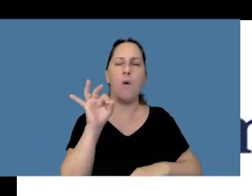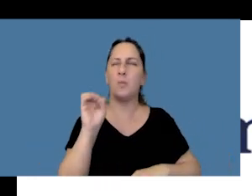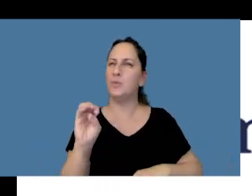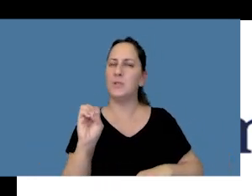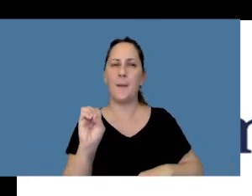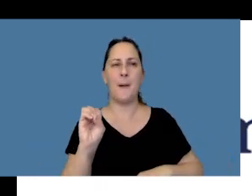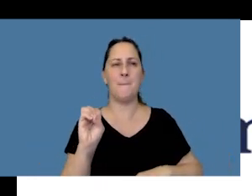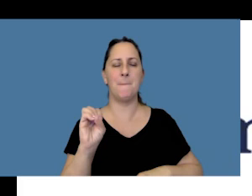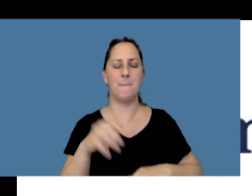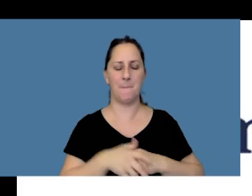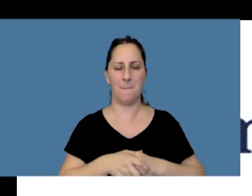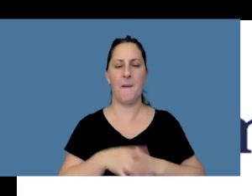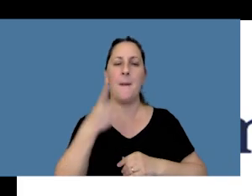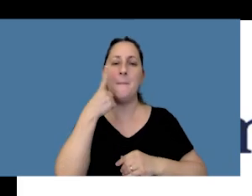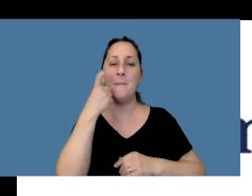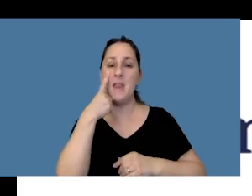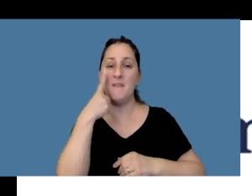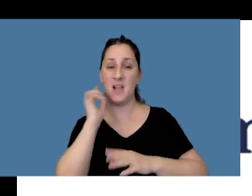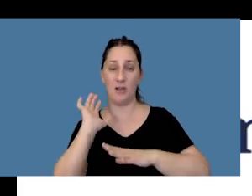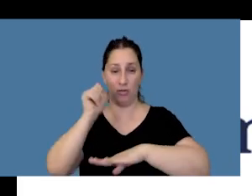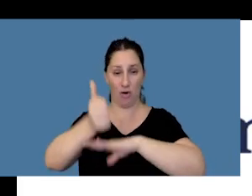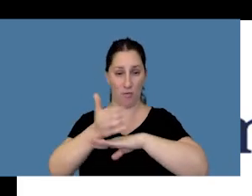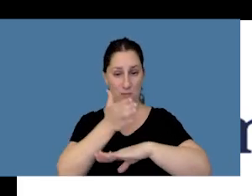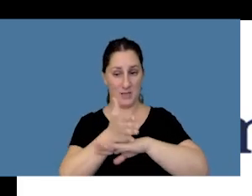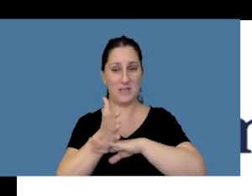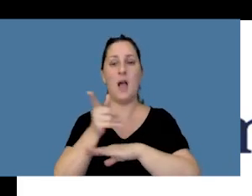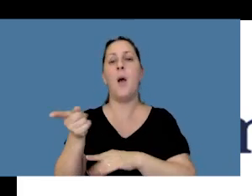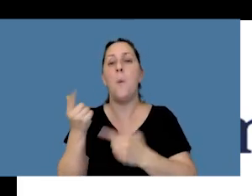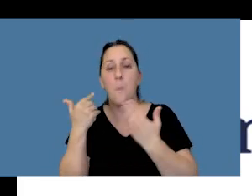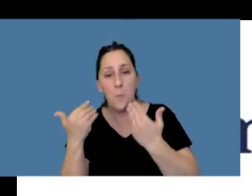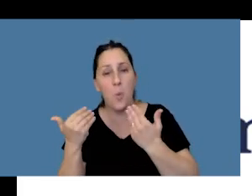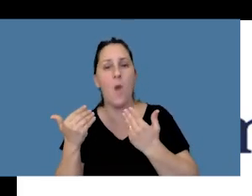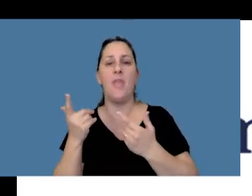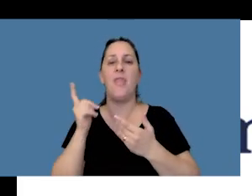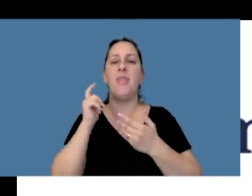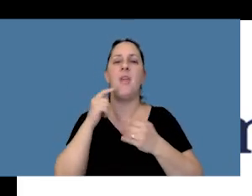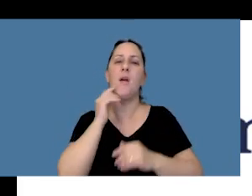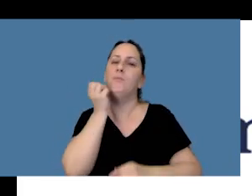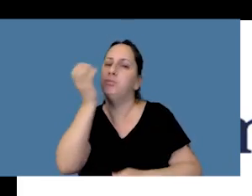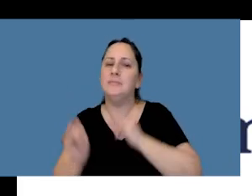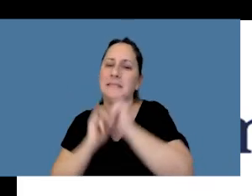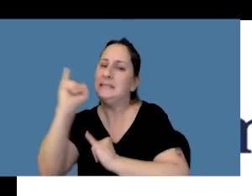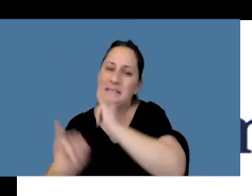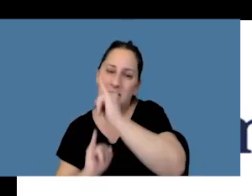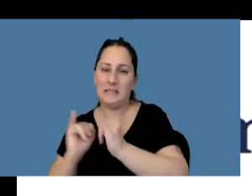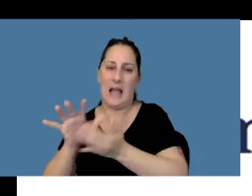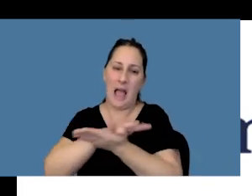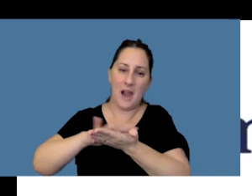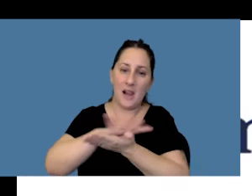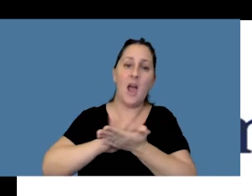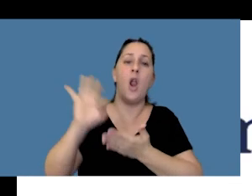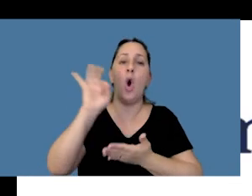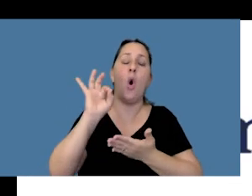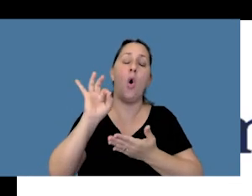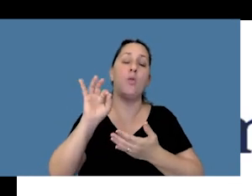llama?, verificaciones presenciales, la posibilidad de efectuar descargo e incluso de